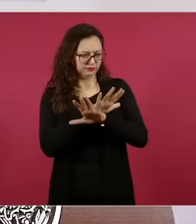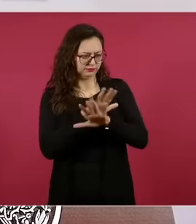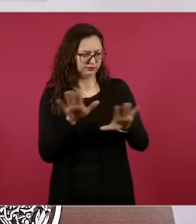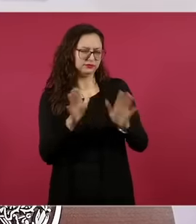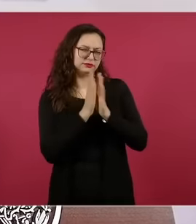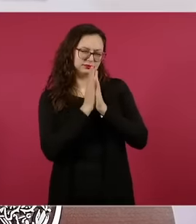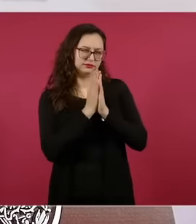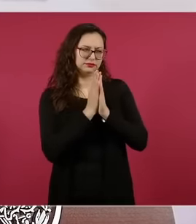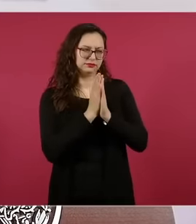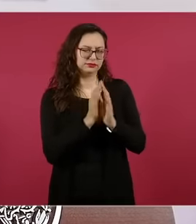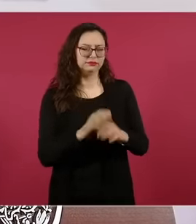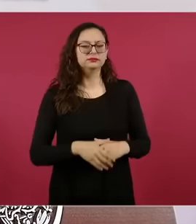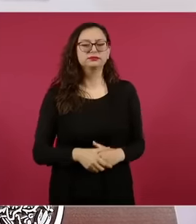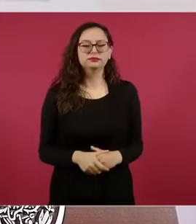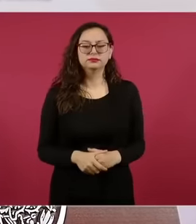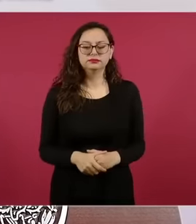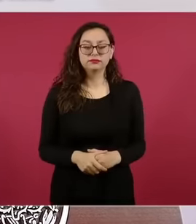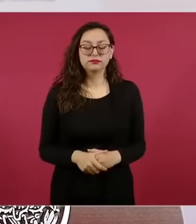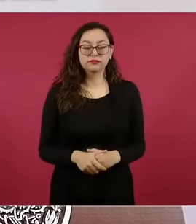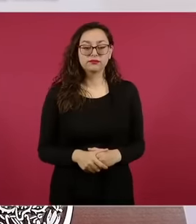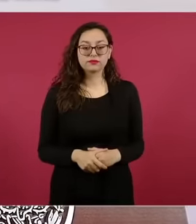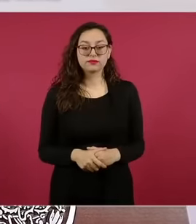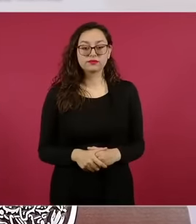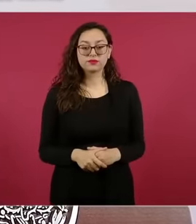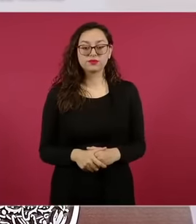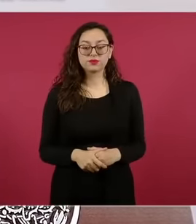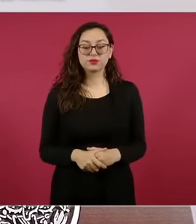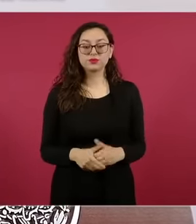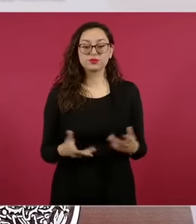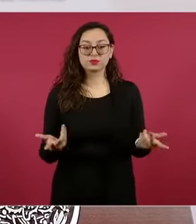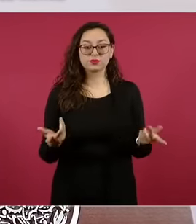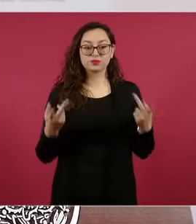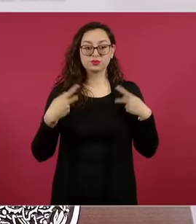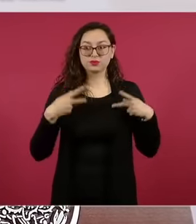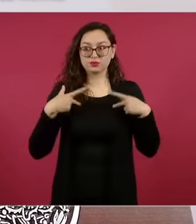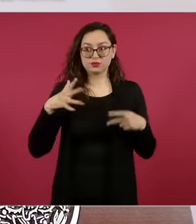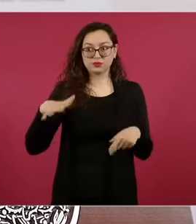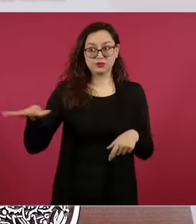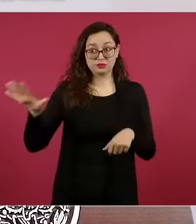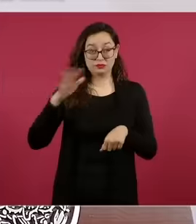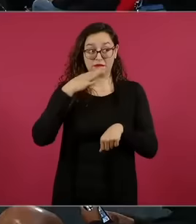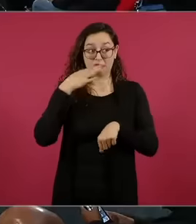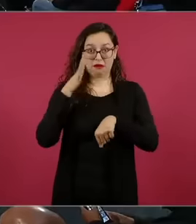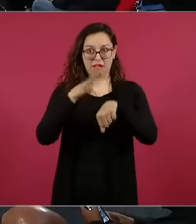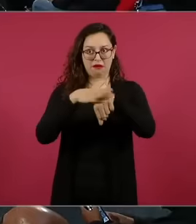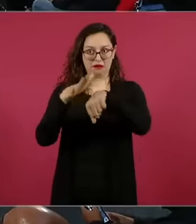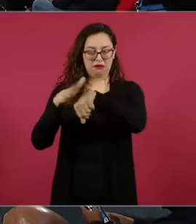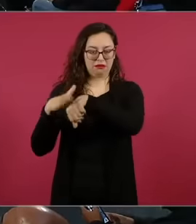eso, que la gente lo sepa.